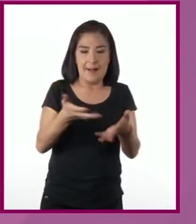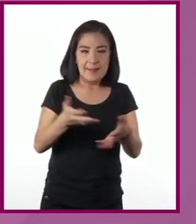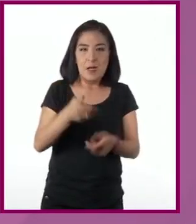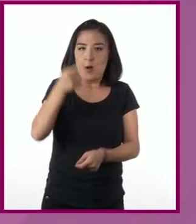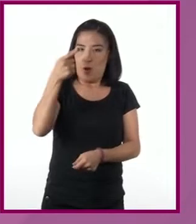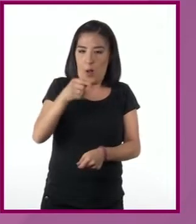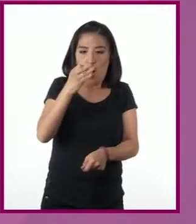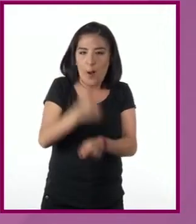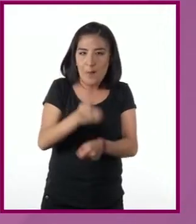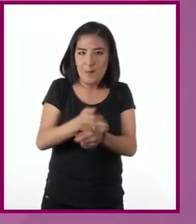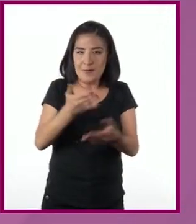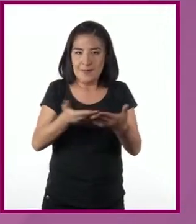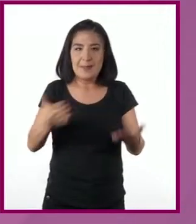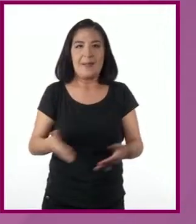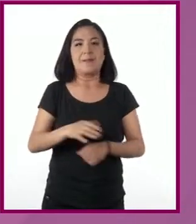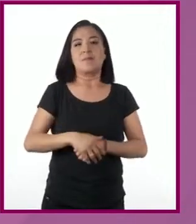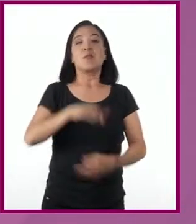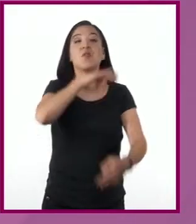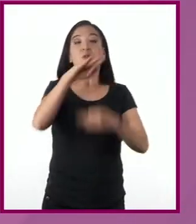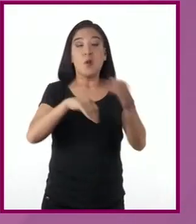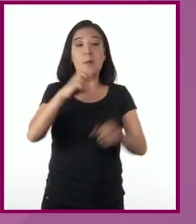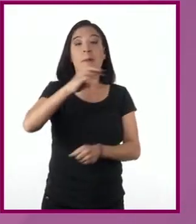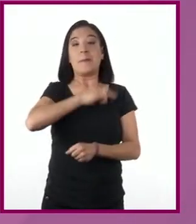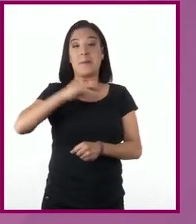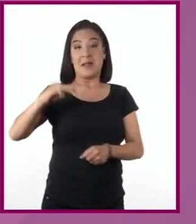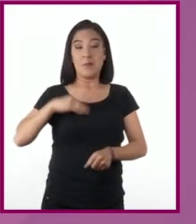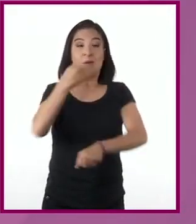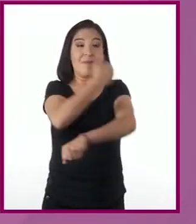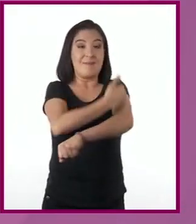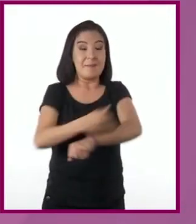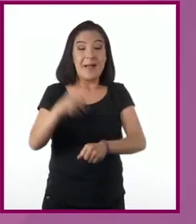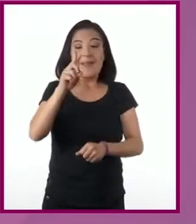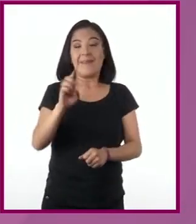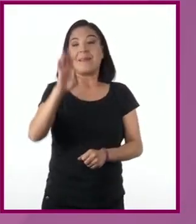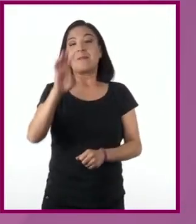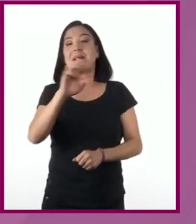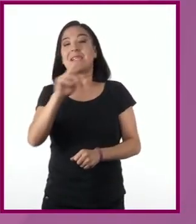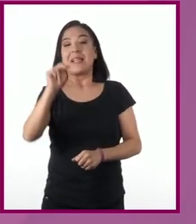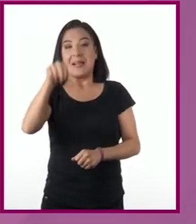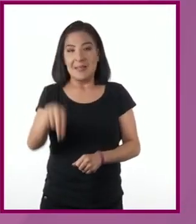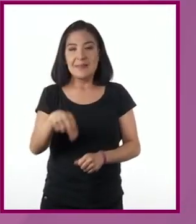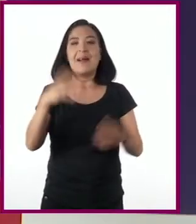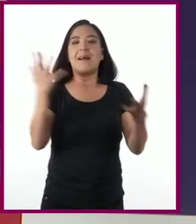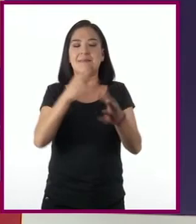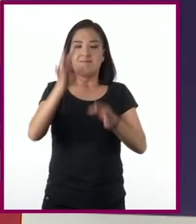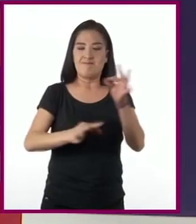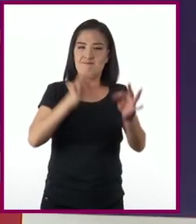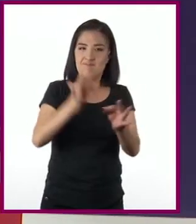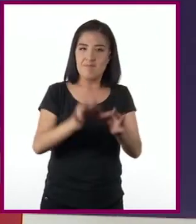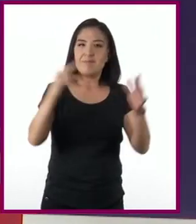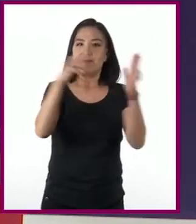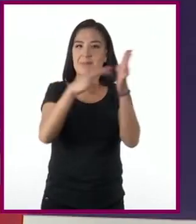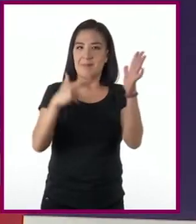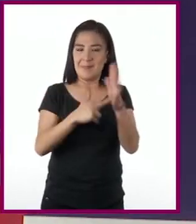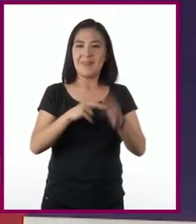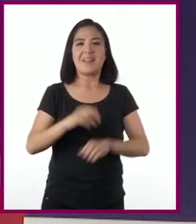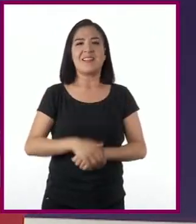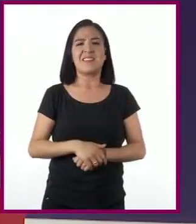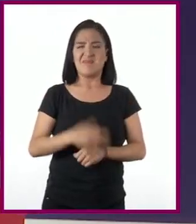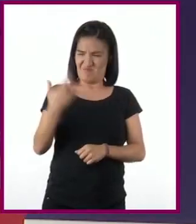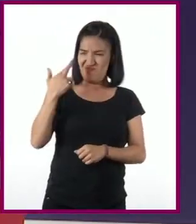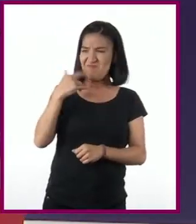venidera. Todos los miembros de la familia acatarán las reglas del hogar. Sigue sonando raro, ¿no,